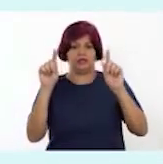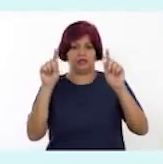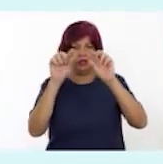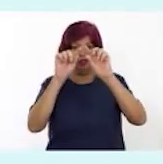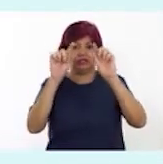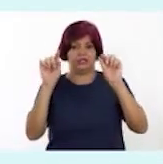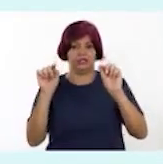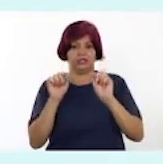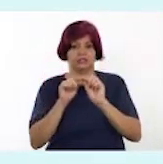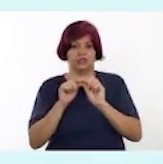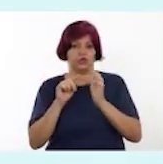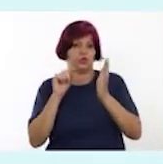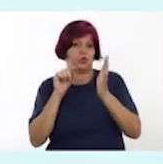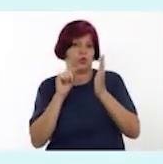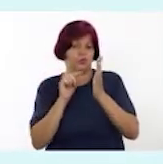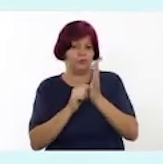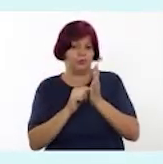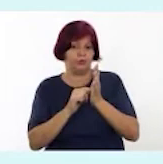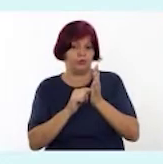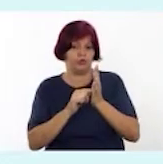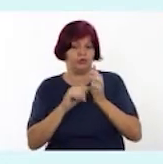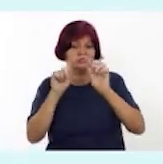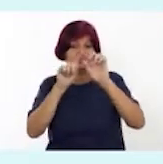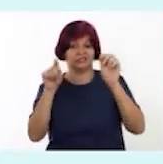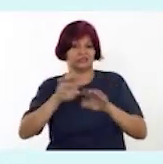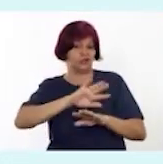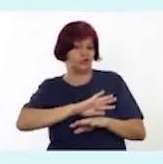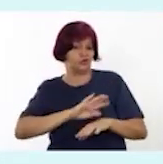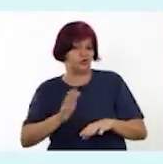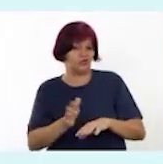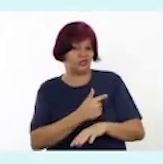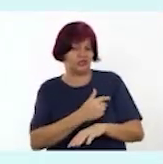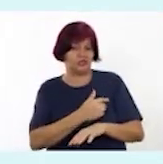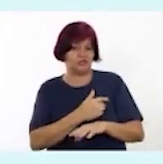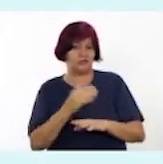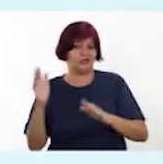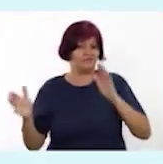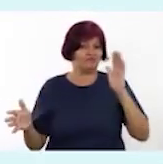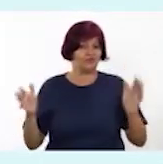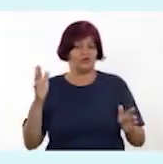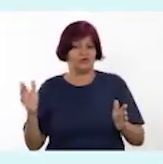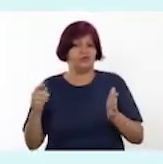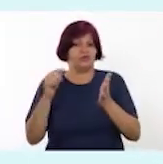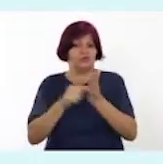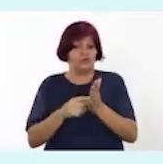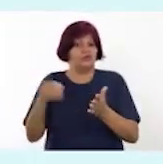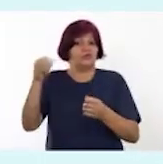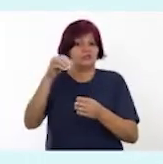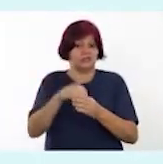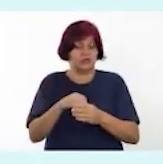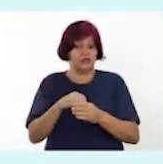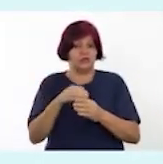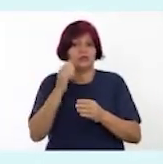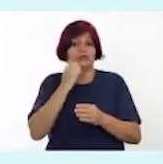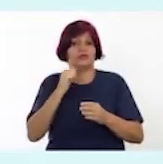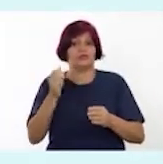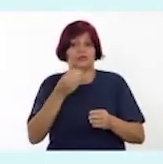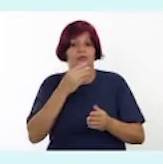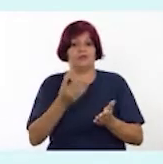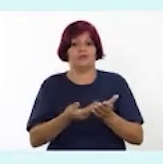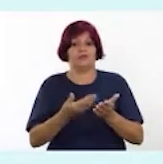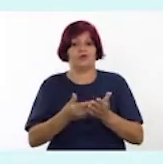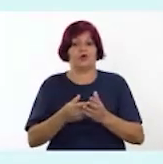punto. El circulito, si se excluye el extremo, y el puntico, si se incluye, también se pueden expresar